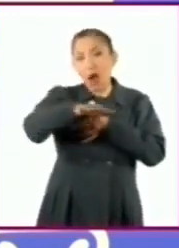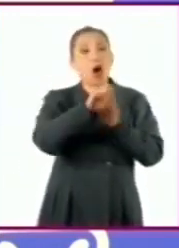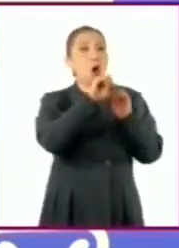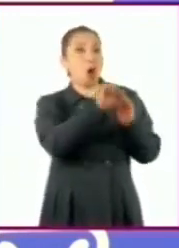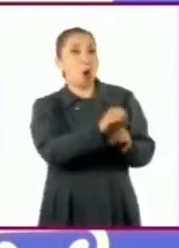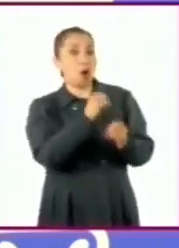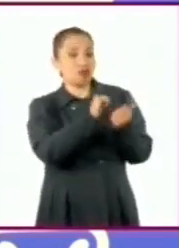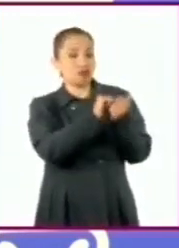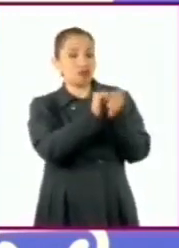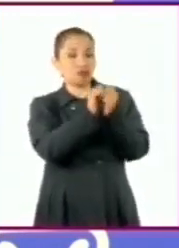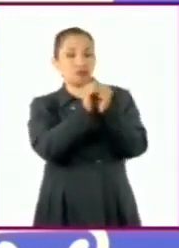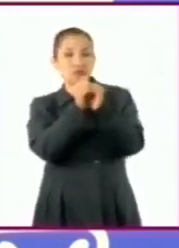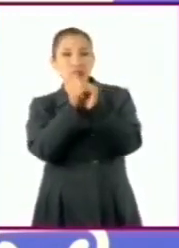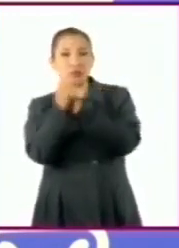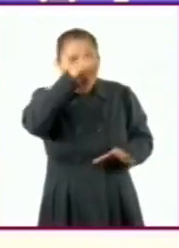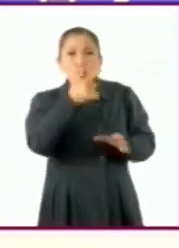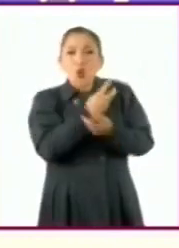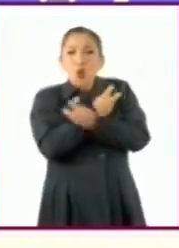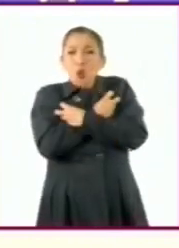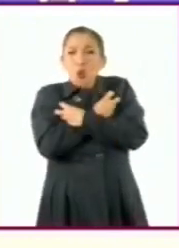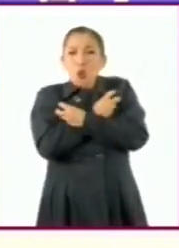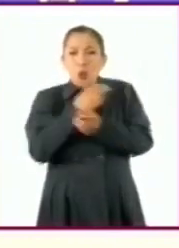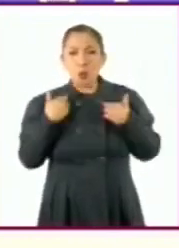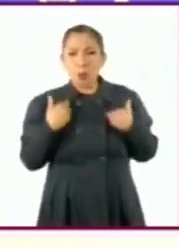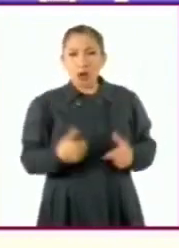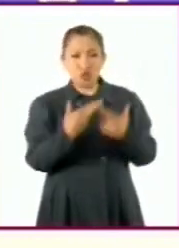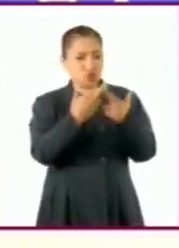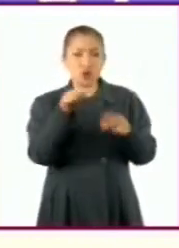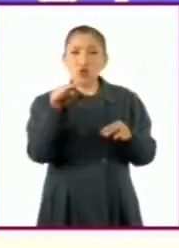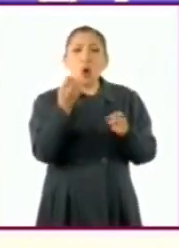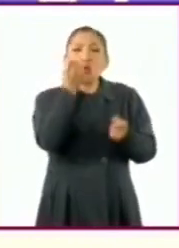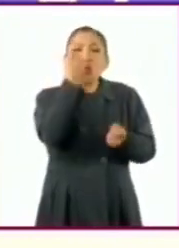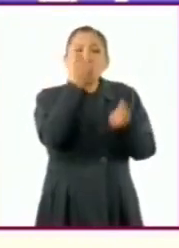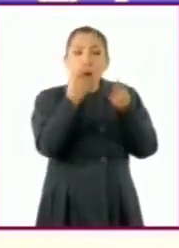proceso evolutivo en la complejidad de los artefactos, es decir,